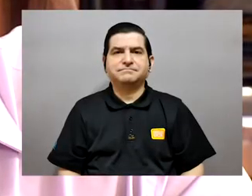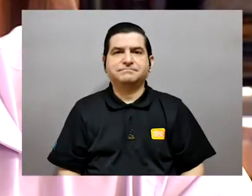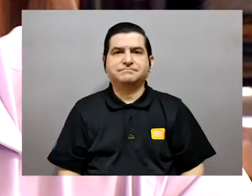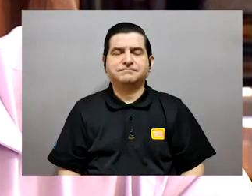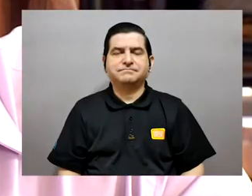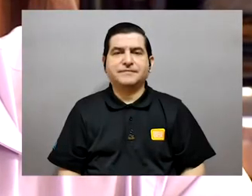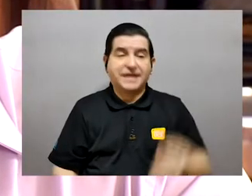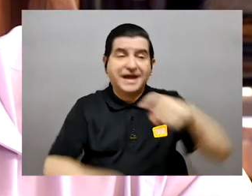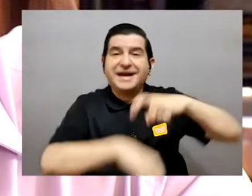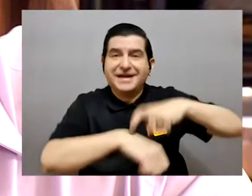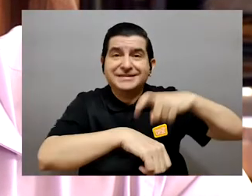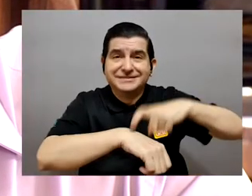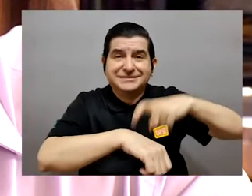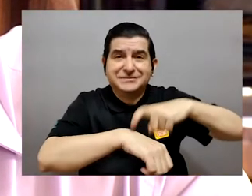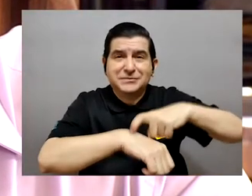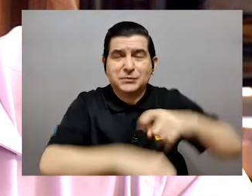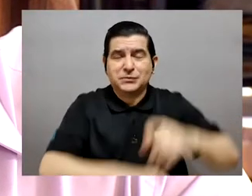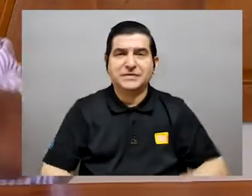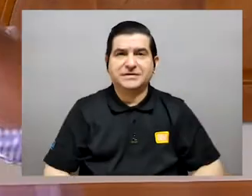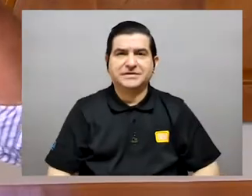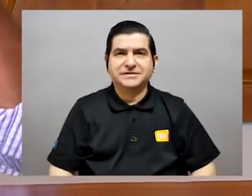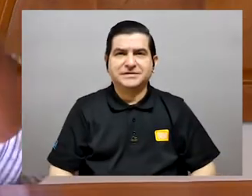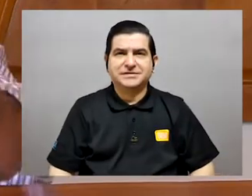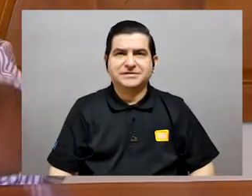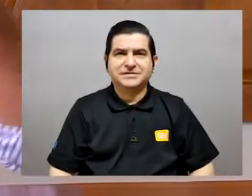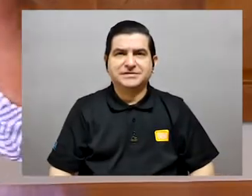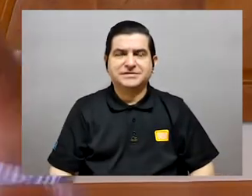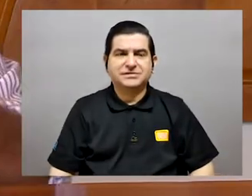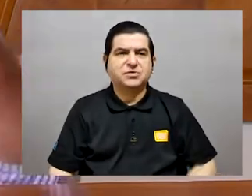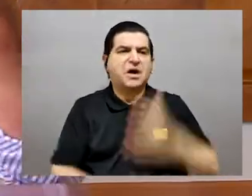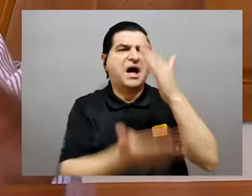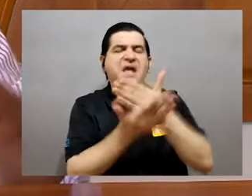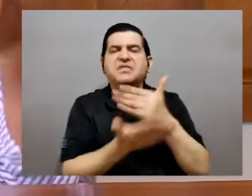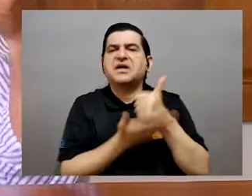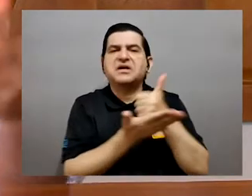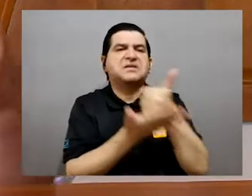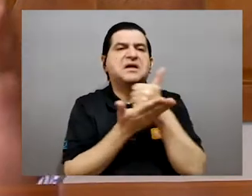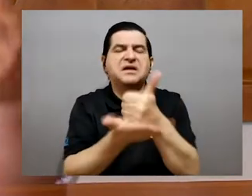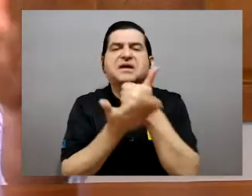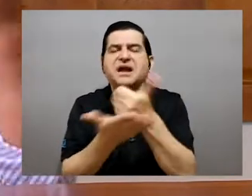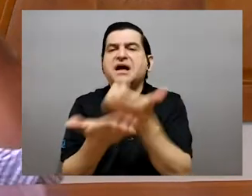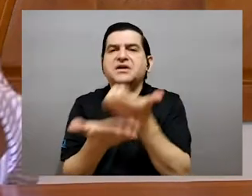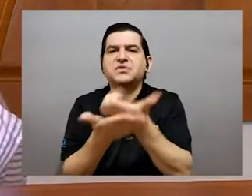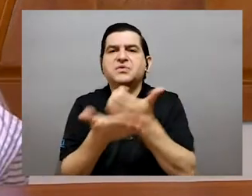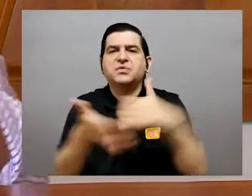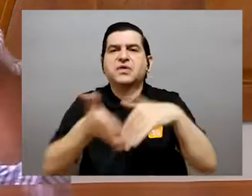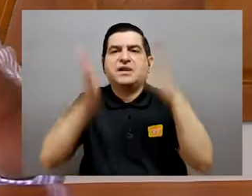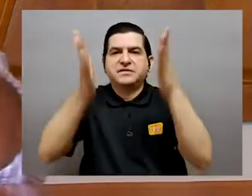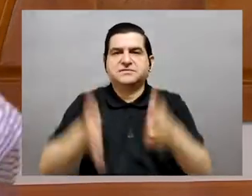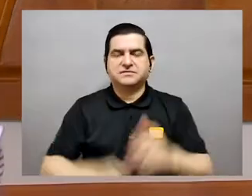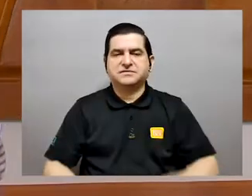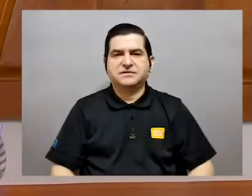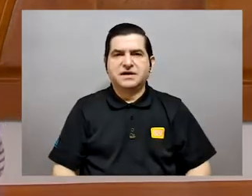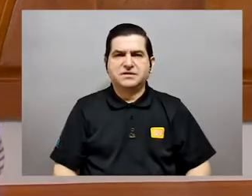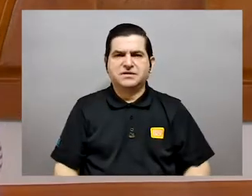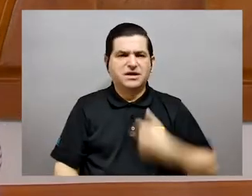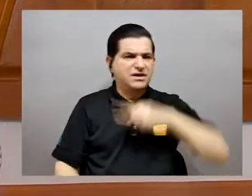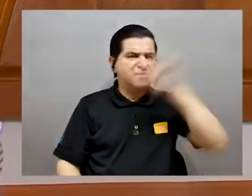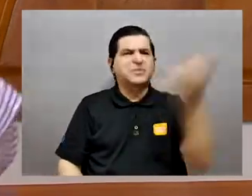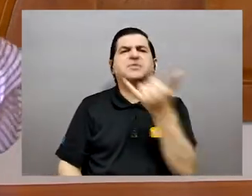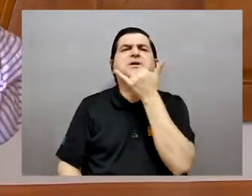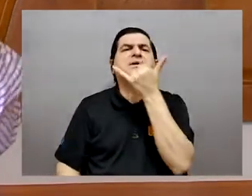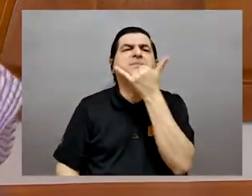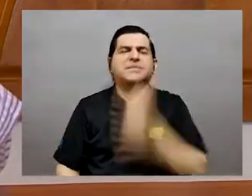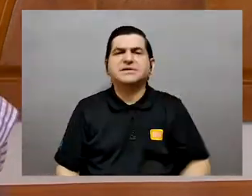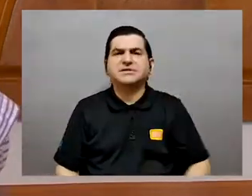donde querían, ellos eran los que les compraban obras, ellos eran los que tenían los recursos para ser el artista que sueña ser.